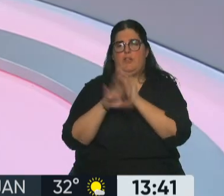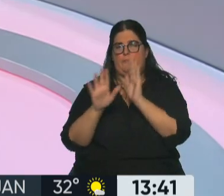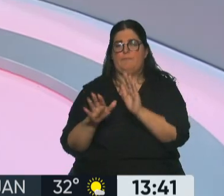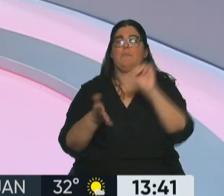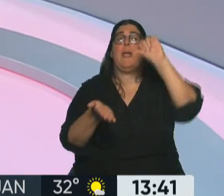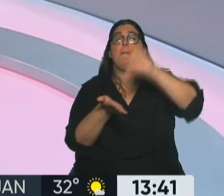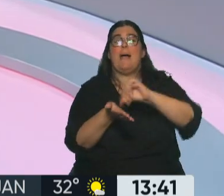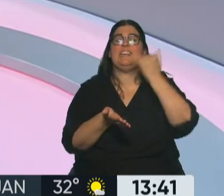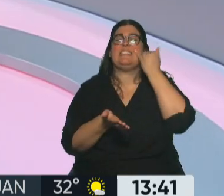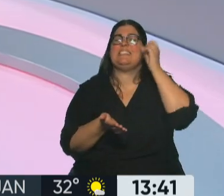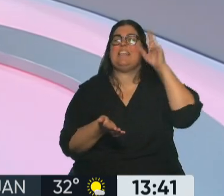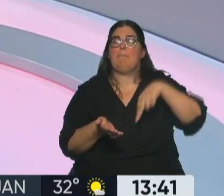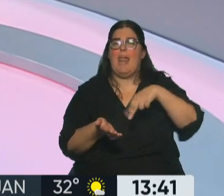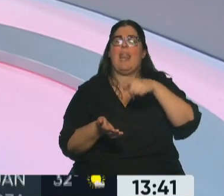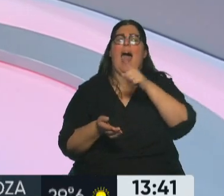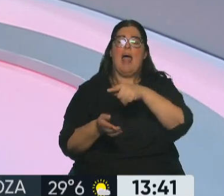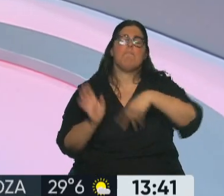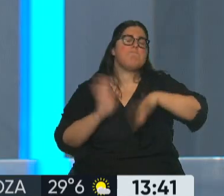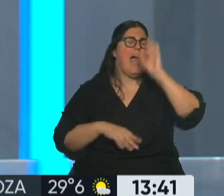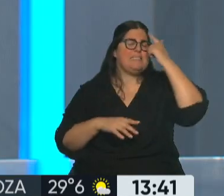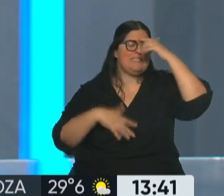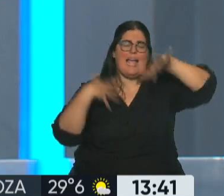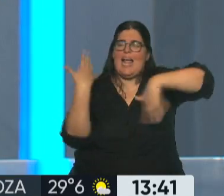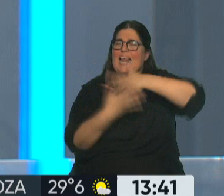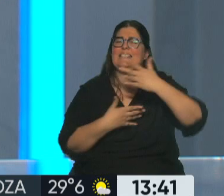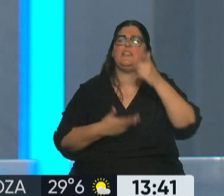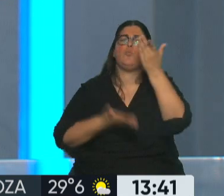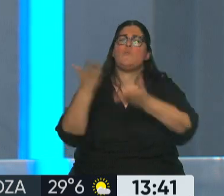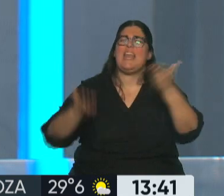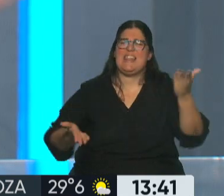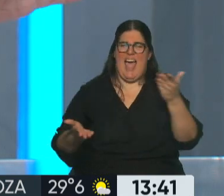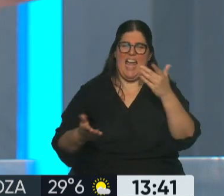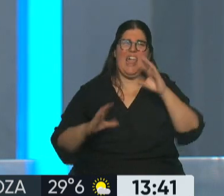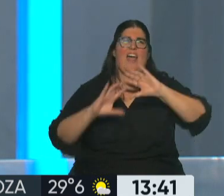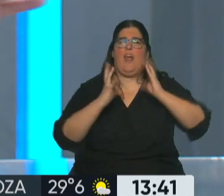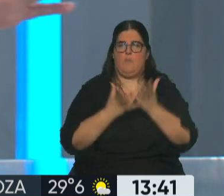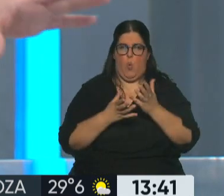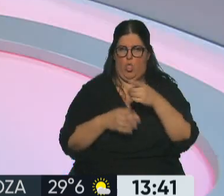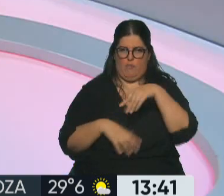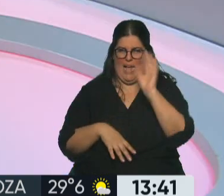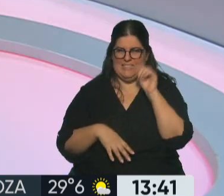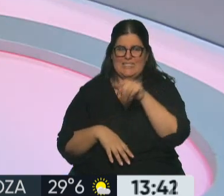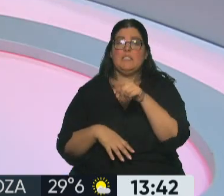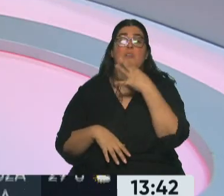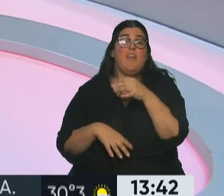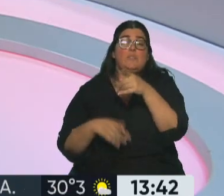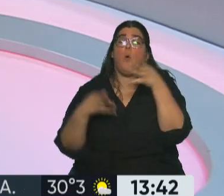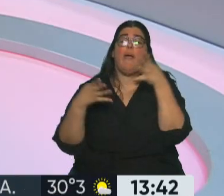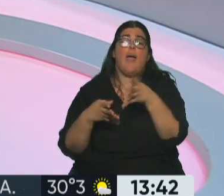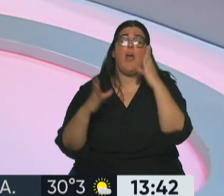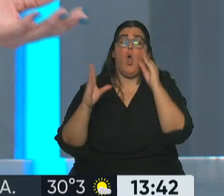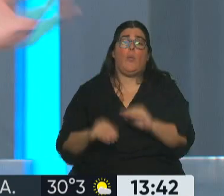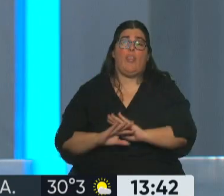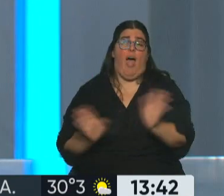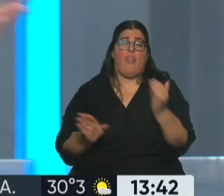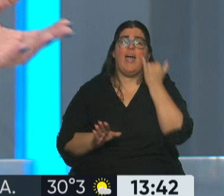que es la crisis humanitaria más grande en este momento es una guerra completamente olvidada es una guerra de la que realmente no se habla yemen si no es el